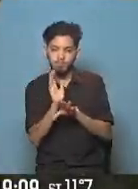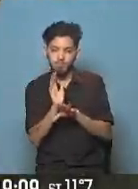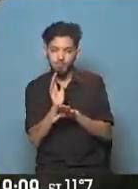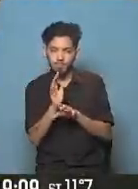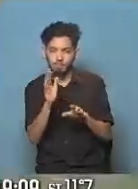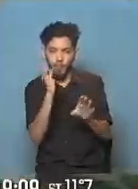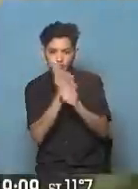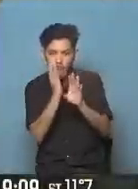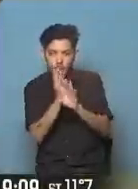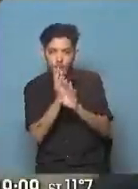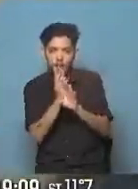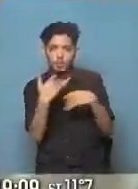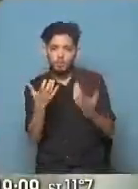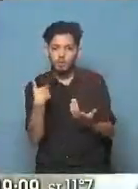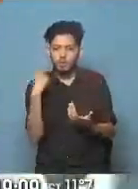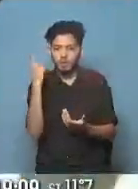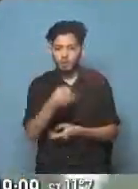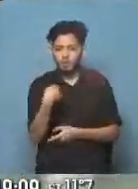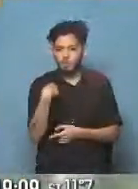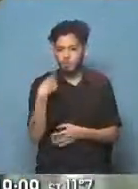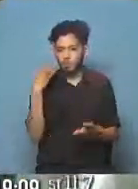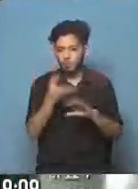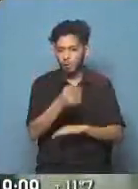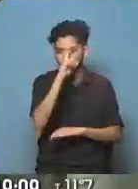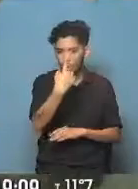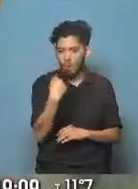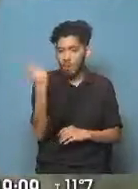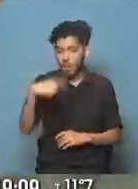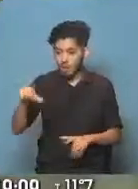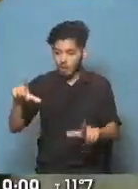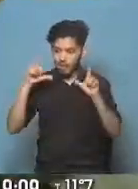me expusieron a mí para no quedar expuestos ellos.